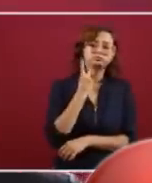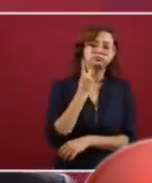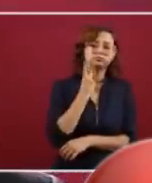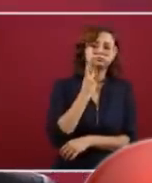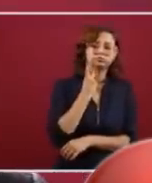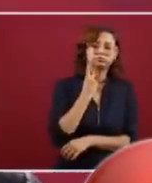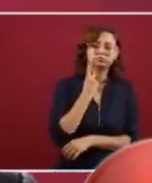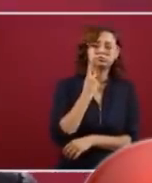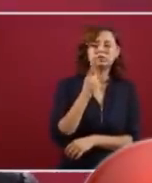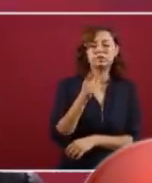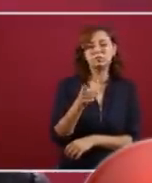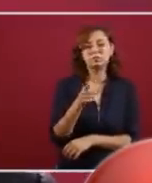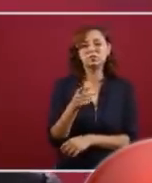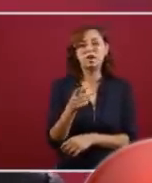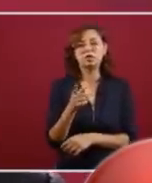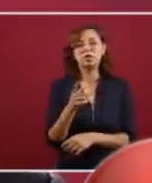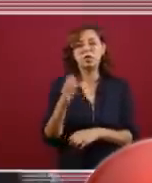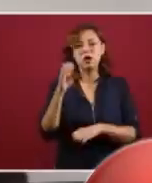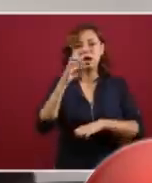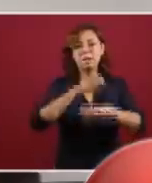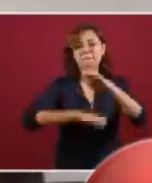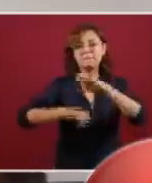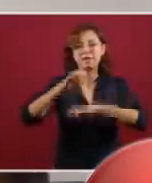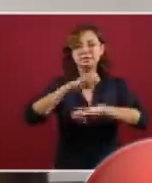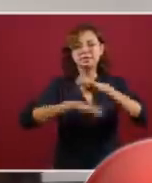recomendaba a la empresa constructora.